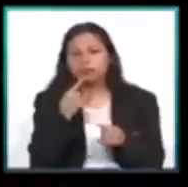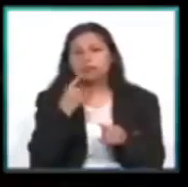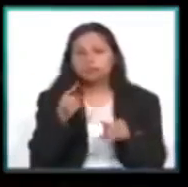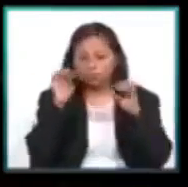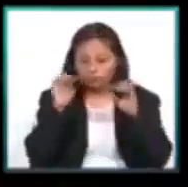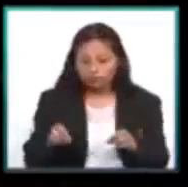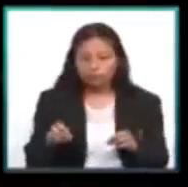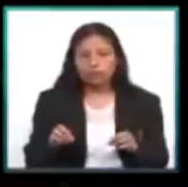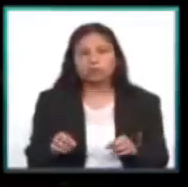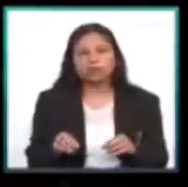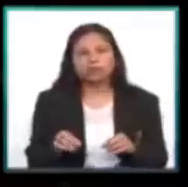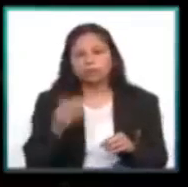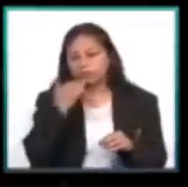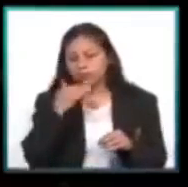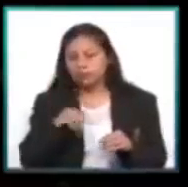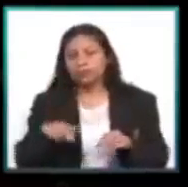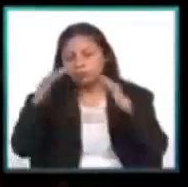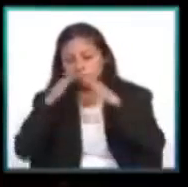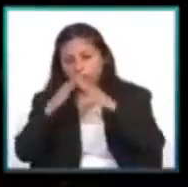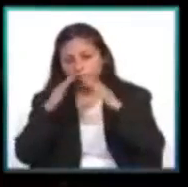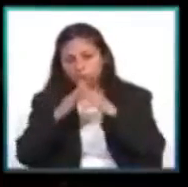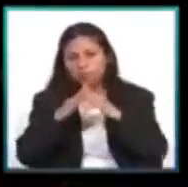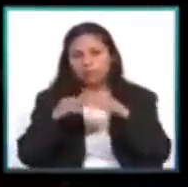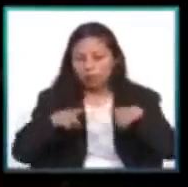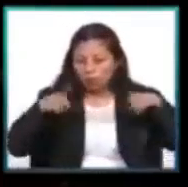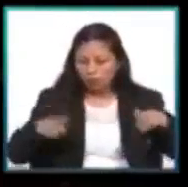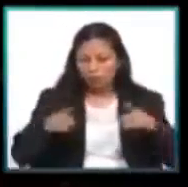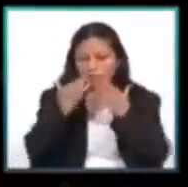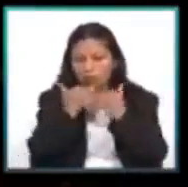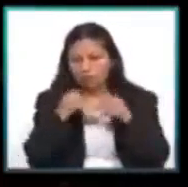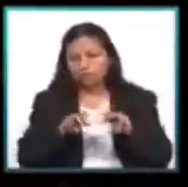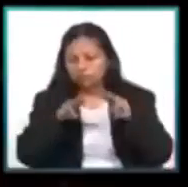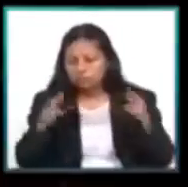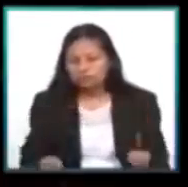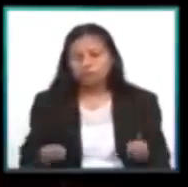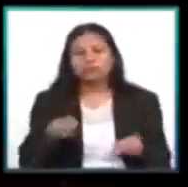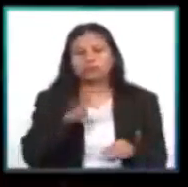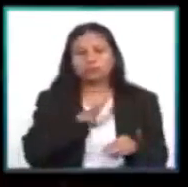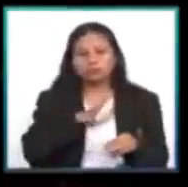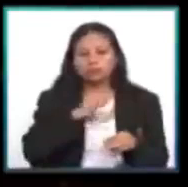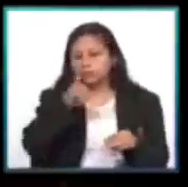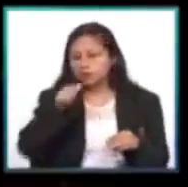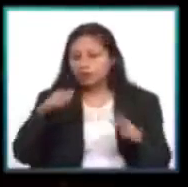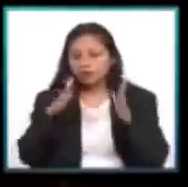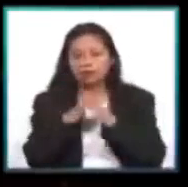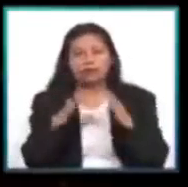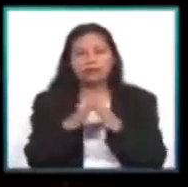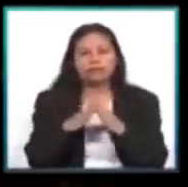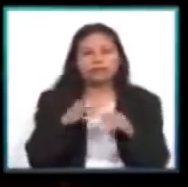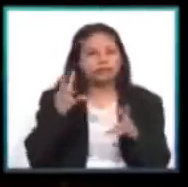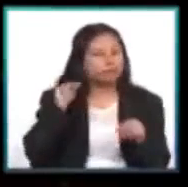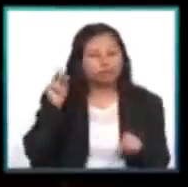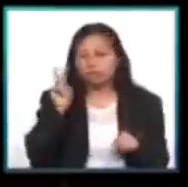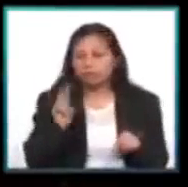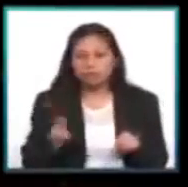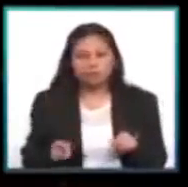gente tenga una comida en sus casas, un plato de comida en sus mesas, que tengan agua en sus casas? Eso